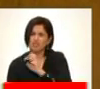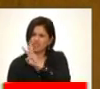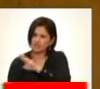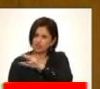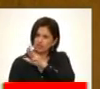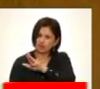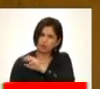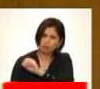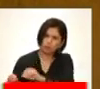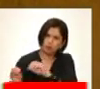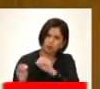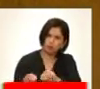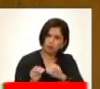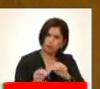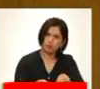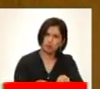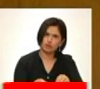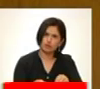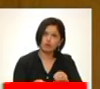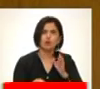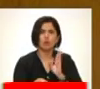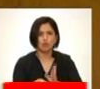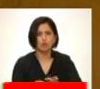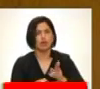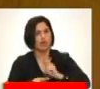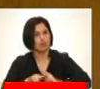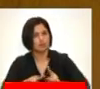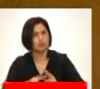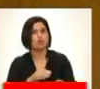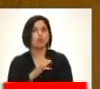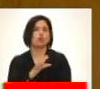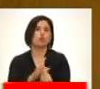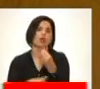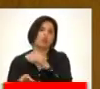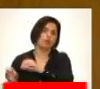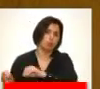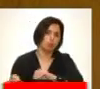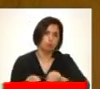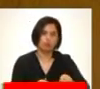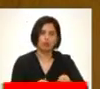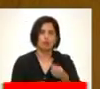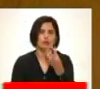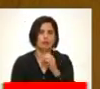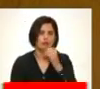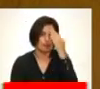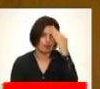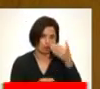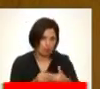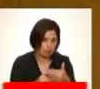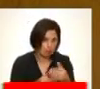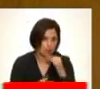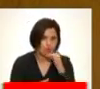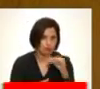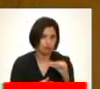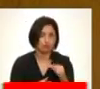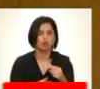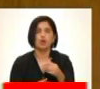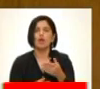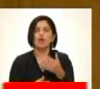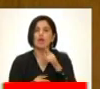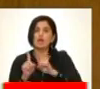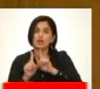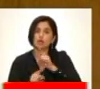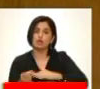seguir probablemente ya en 30 días más haciendo una nueva prórroga por esta zona, incluso más. En algunas otras ocasiones se plantean